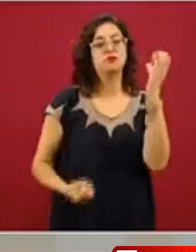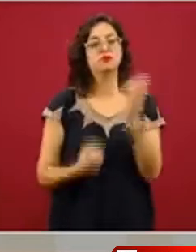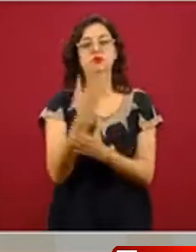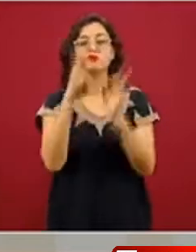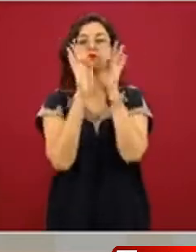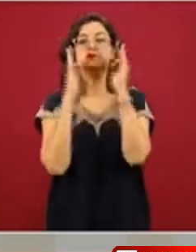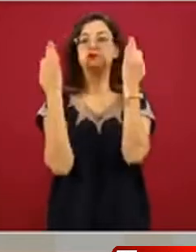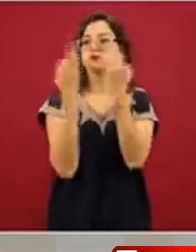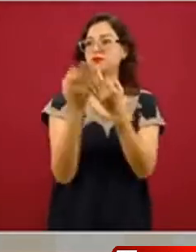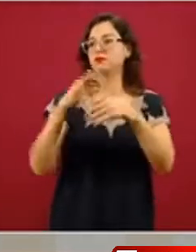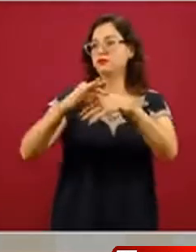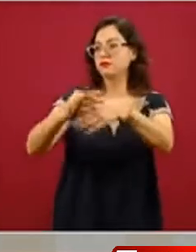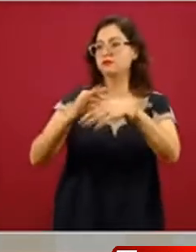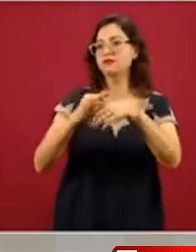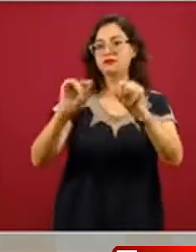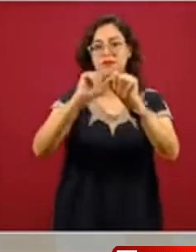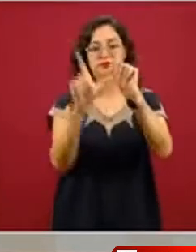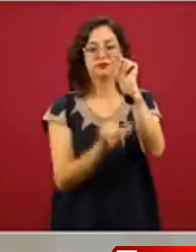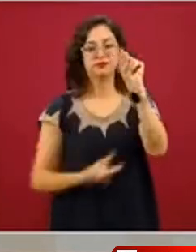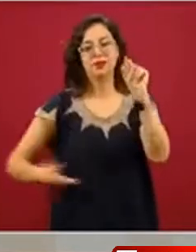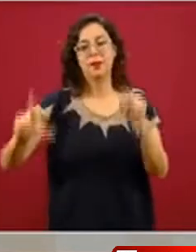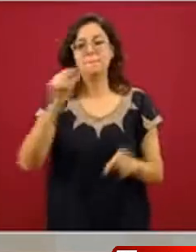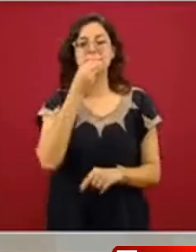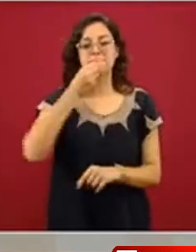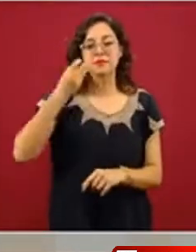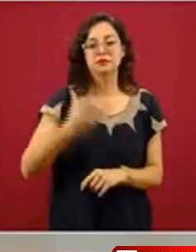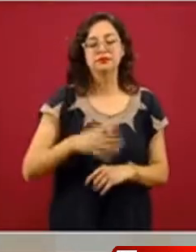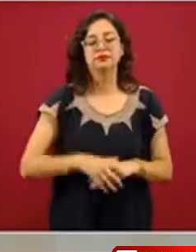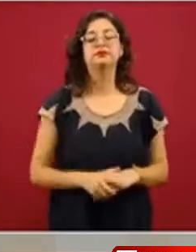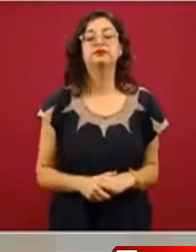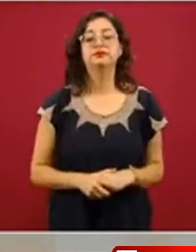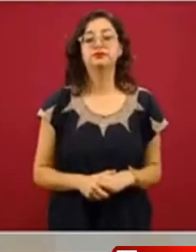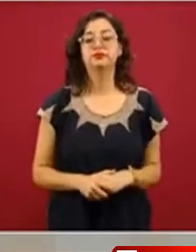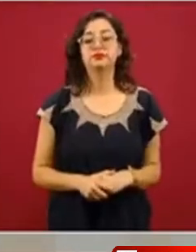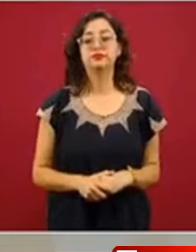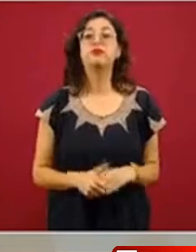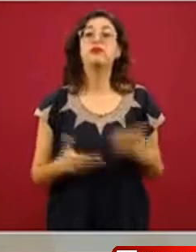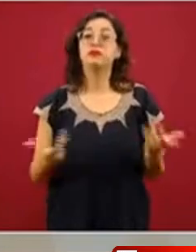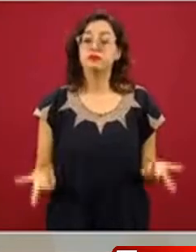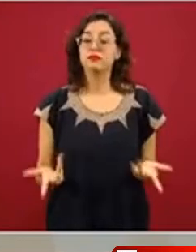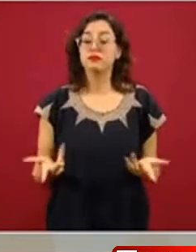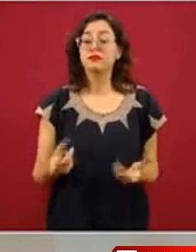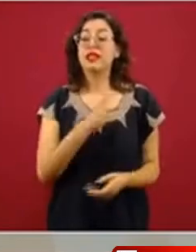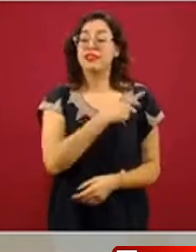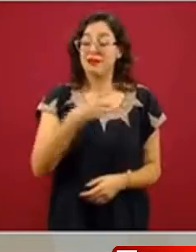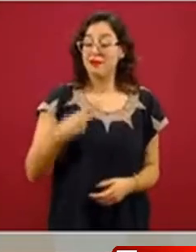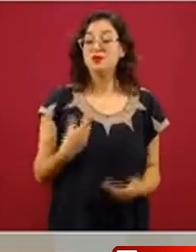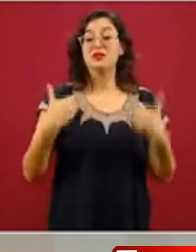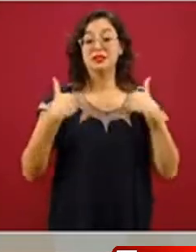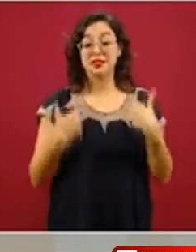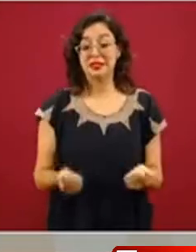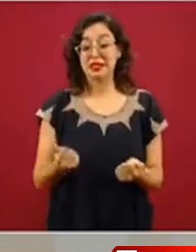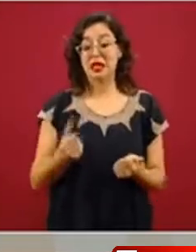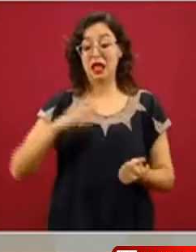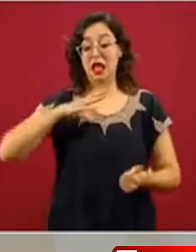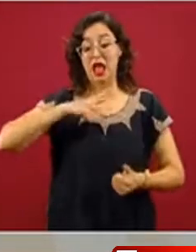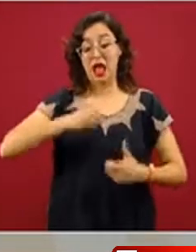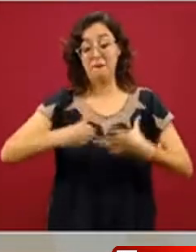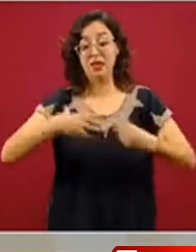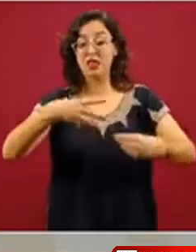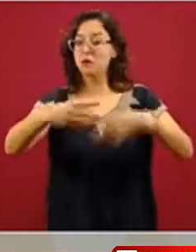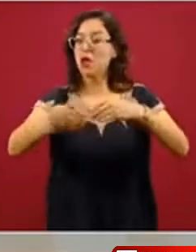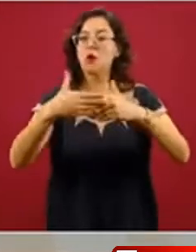que incorporemos esta idea de que vamos a estar por mucho tiempo más con la